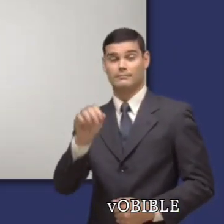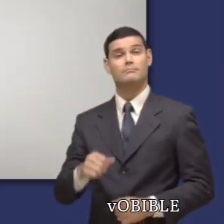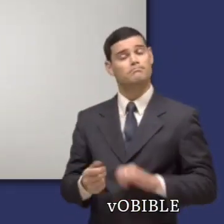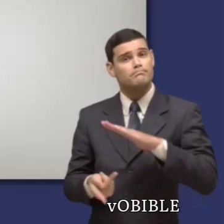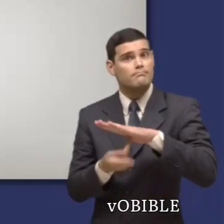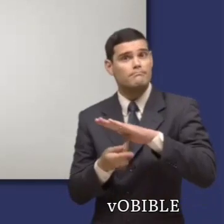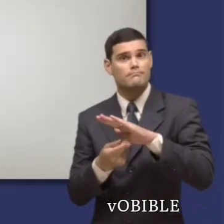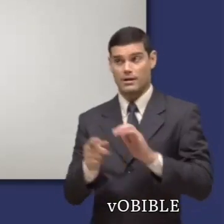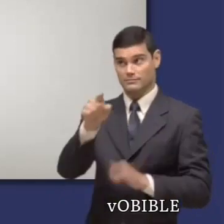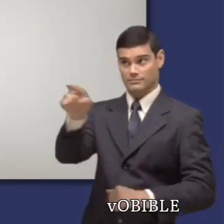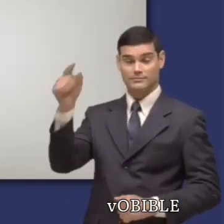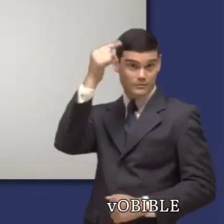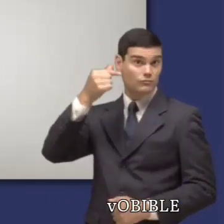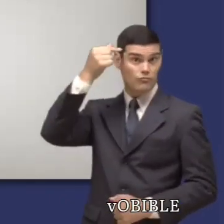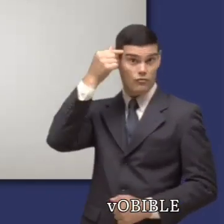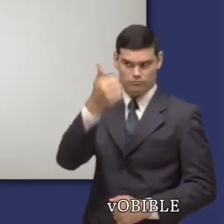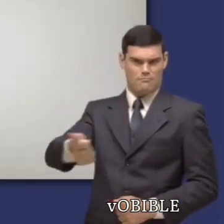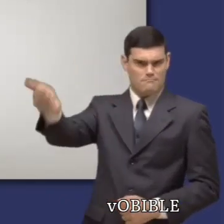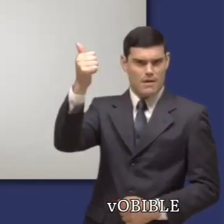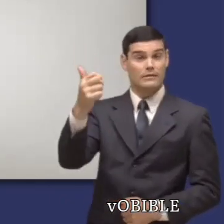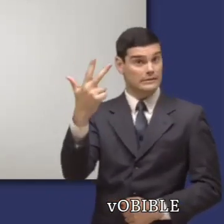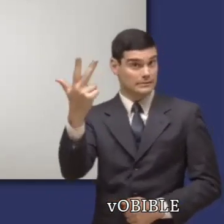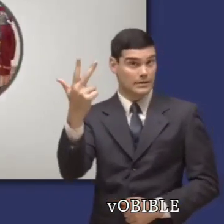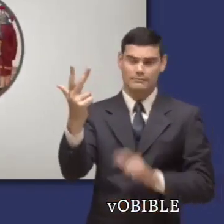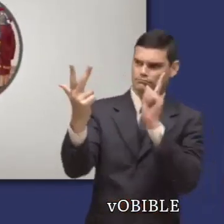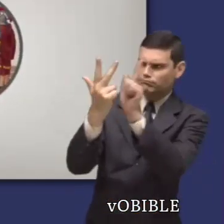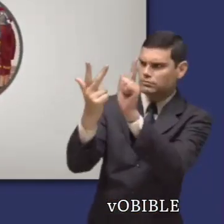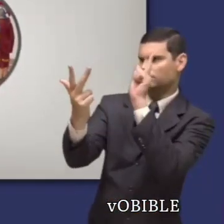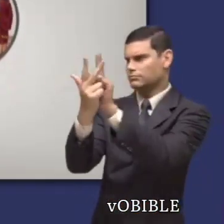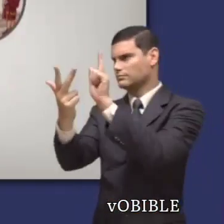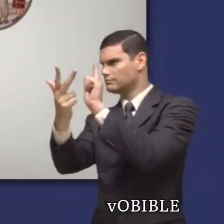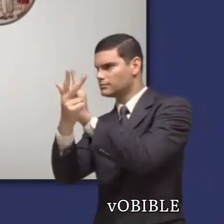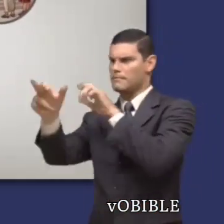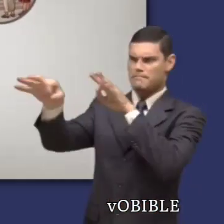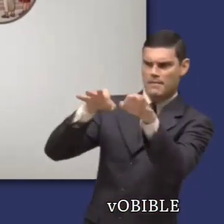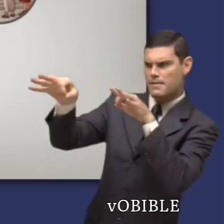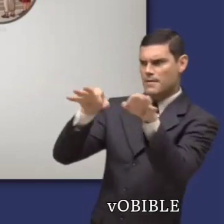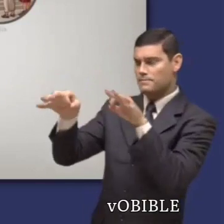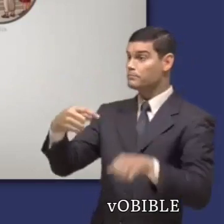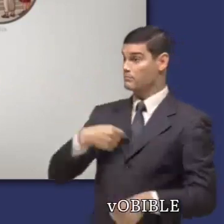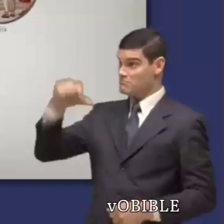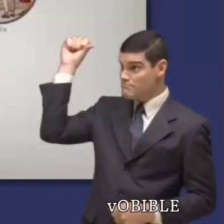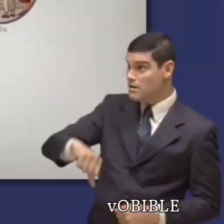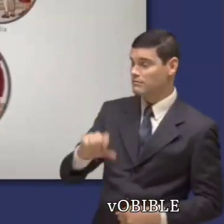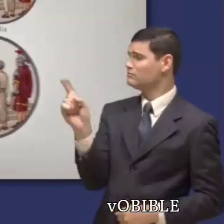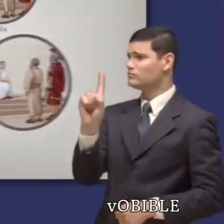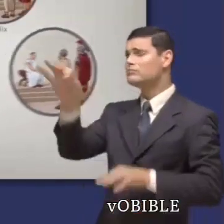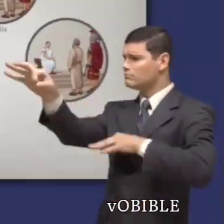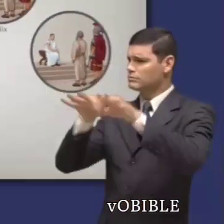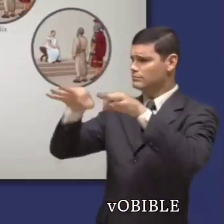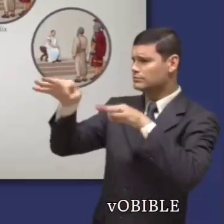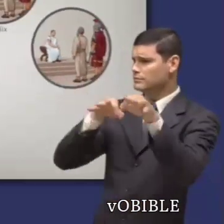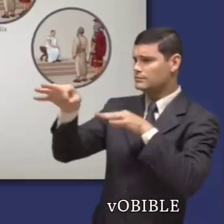a 26 narran lo que dijo en su defensa. Comparece ante Félix, el gobernador de Judea, ante su